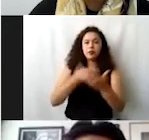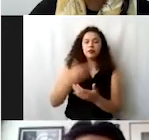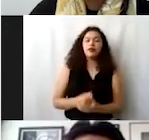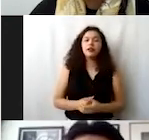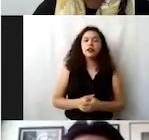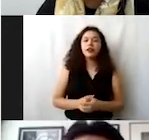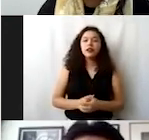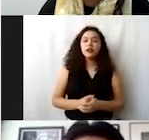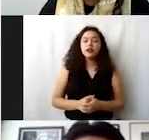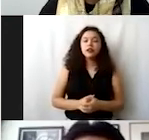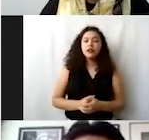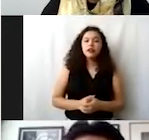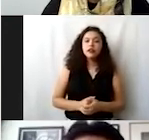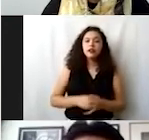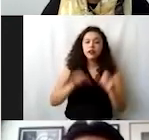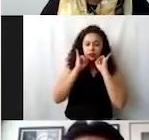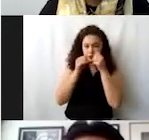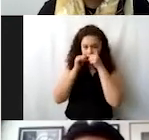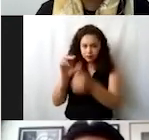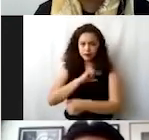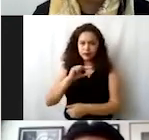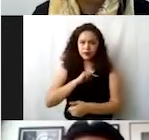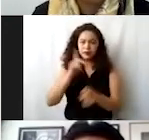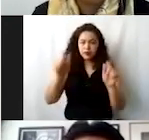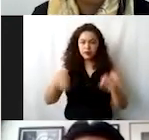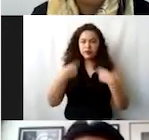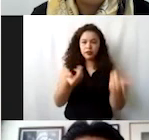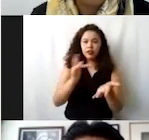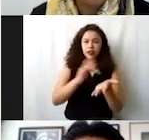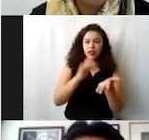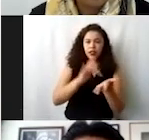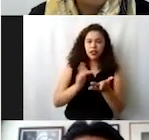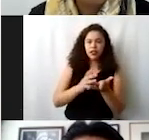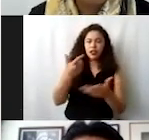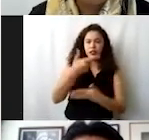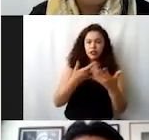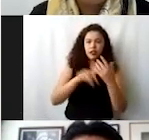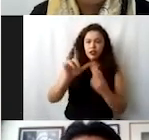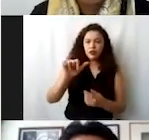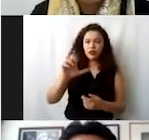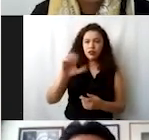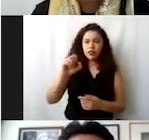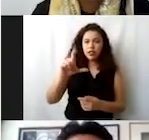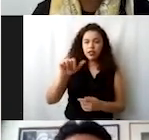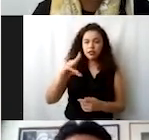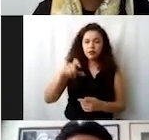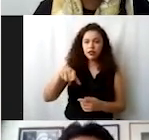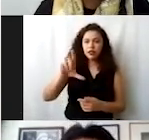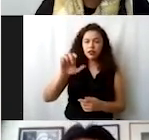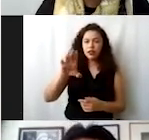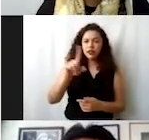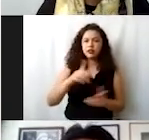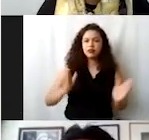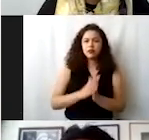¿Sí? Bueno, la Junta de Asistencia Privada le otorga el presente agradecimiento al contador Aurelio Salas Márquez por su participación en la sesión de formación